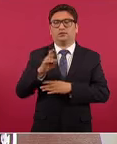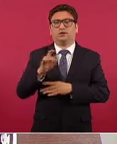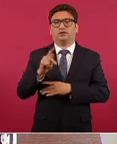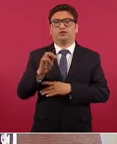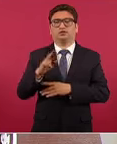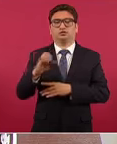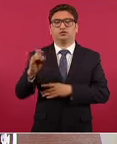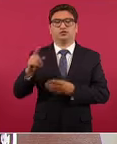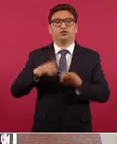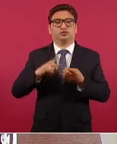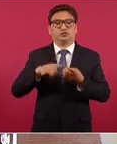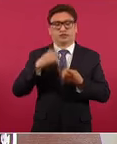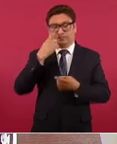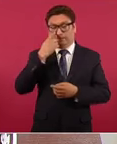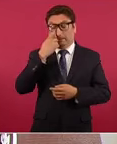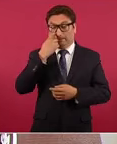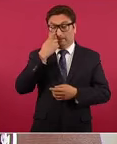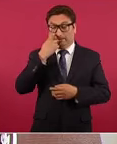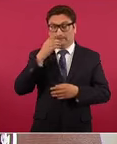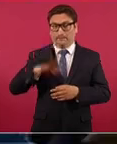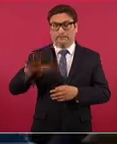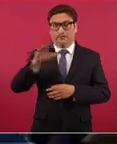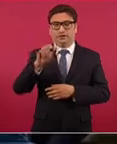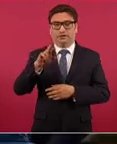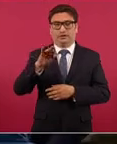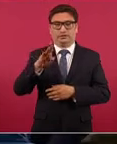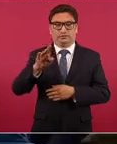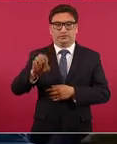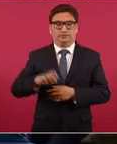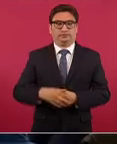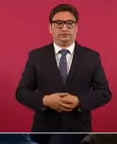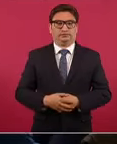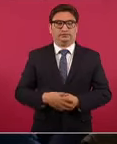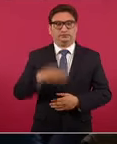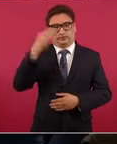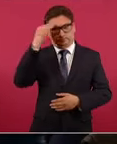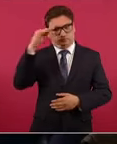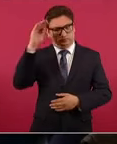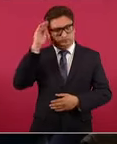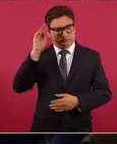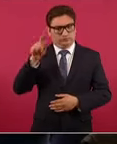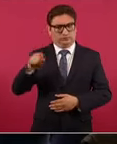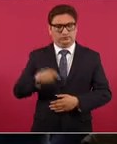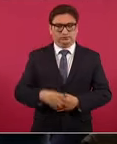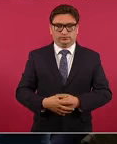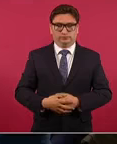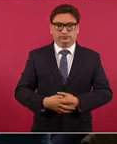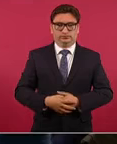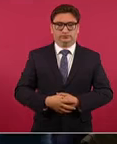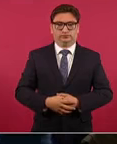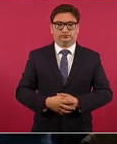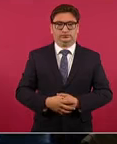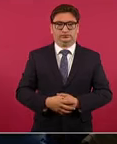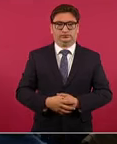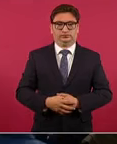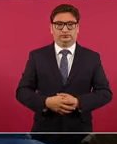no hacer caribe y cuba ay